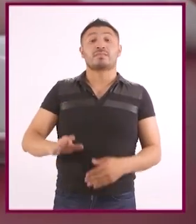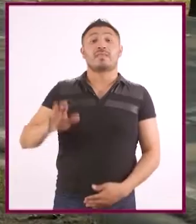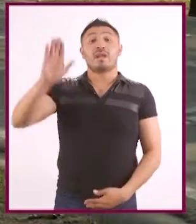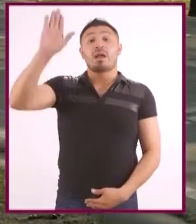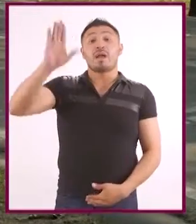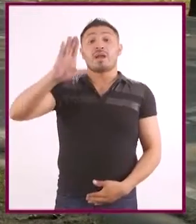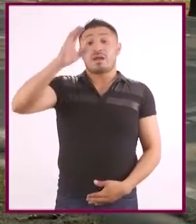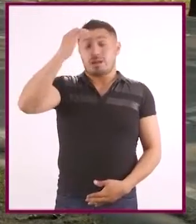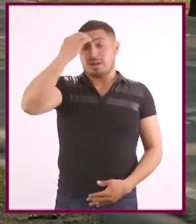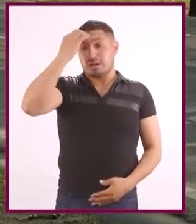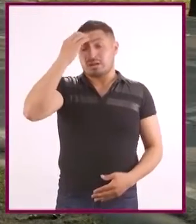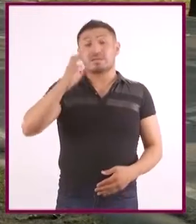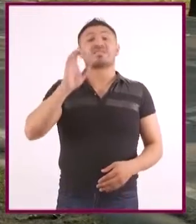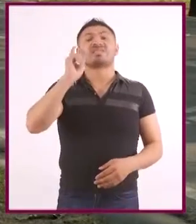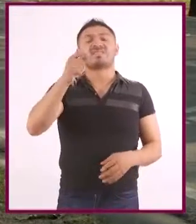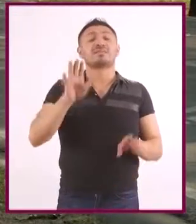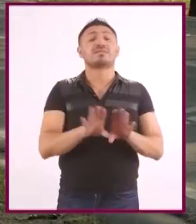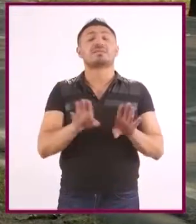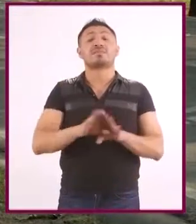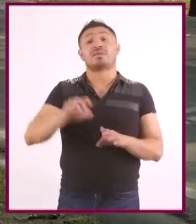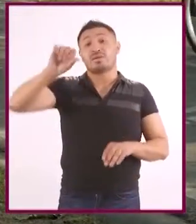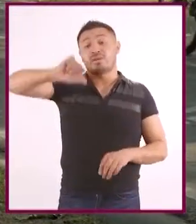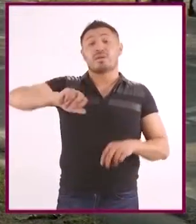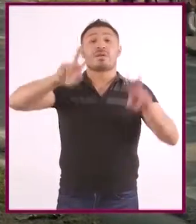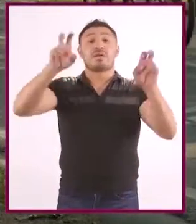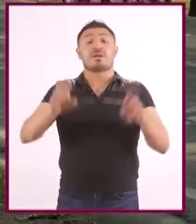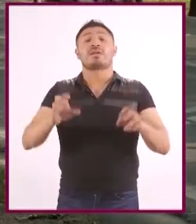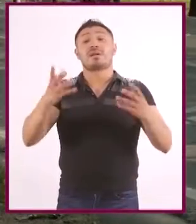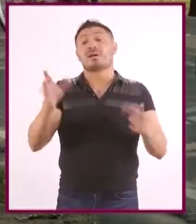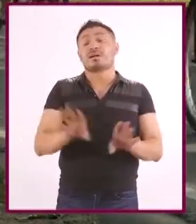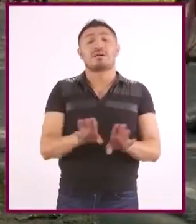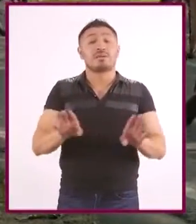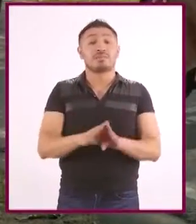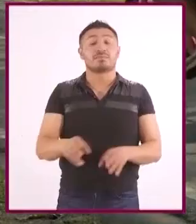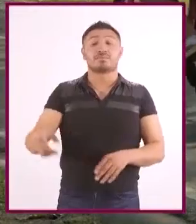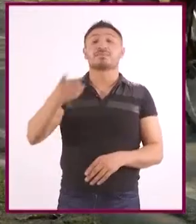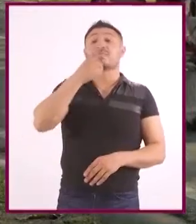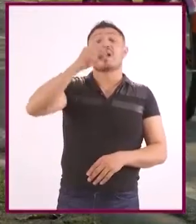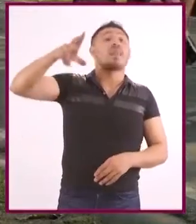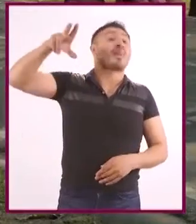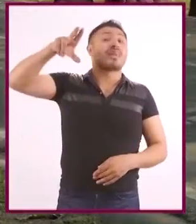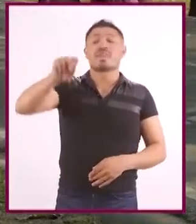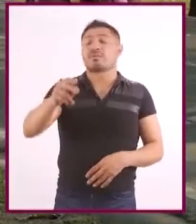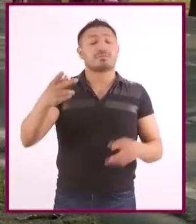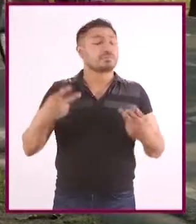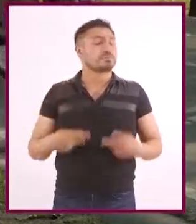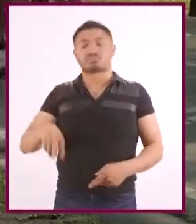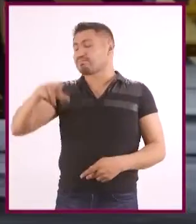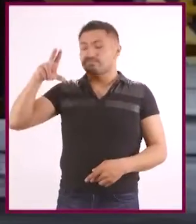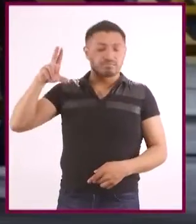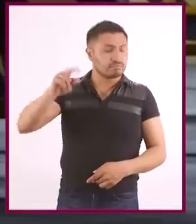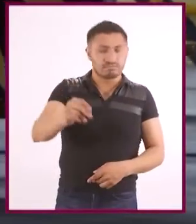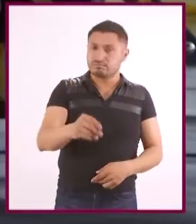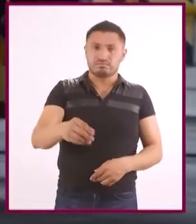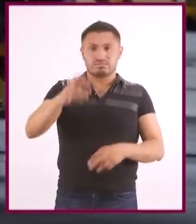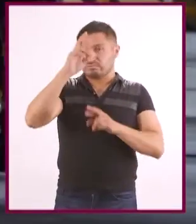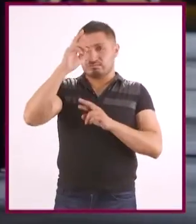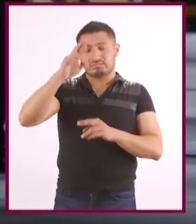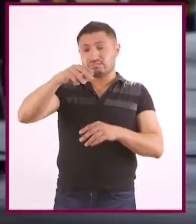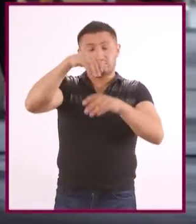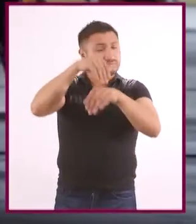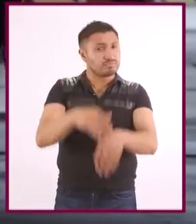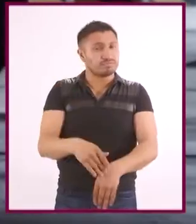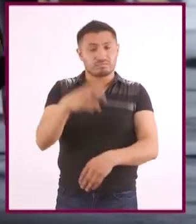de conciencia, nuestro tema de hoy, se define como la negativa de una persona para acatar un deber jurídico